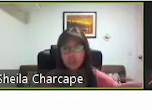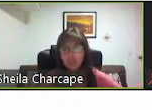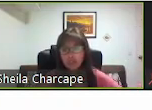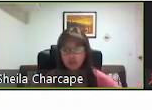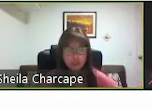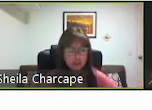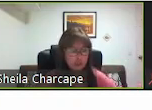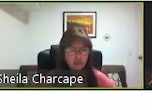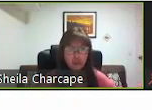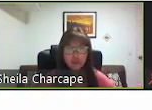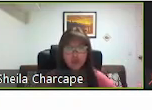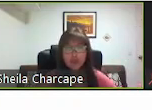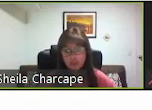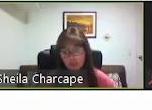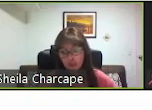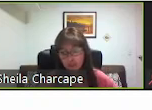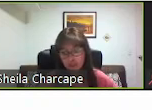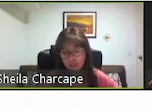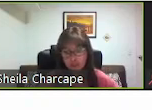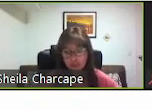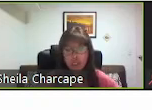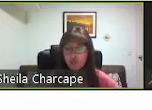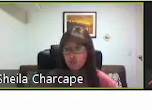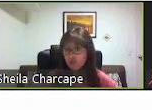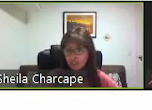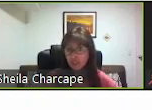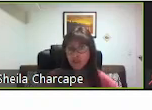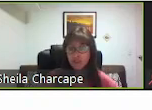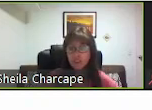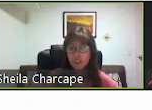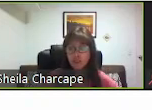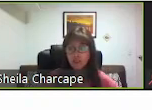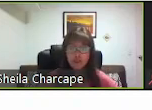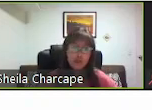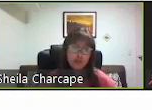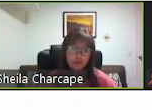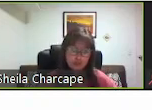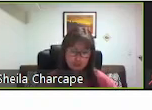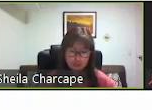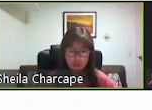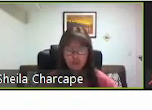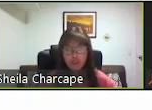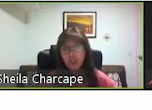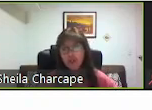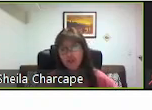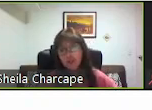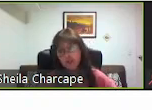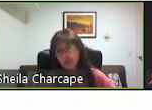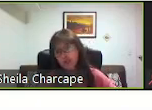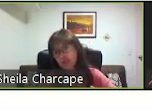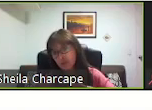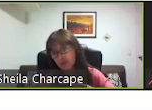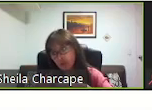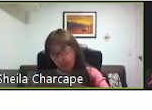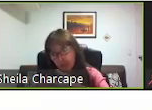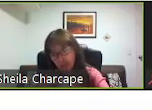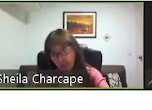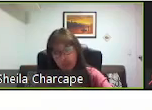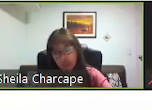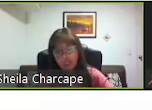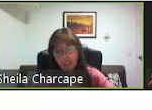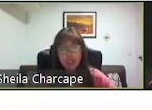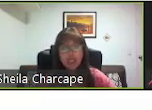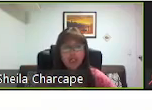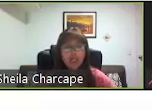repente algún desperfecto, pero sí pues corregirlo diciéndole, ¿no? La próxima vez ten más cuidado, la próxima vez no vayas